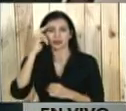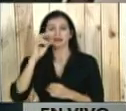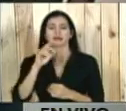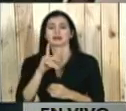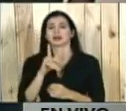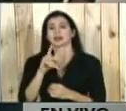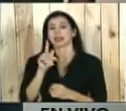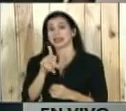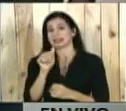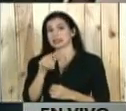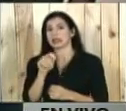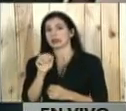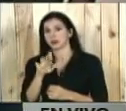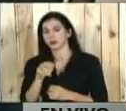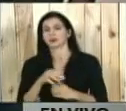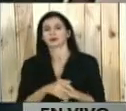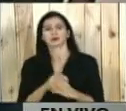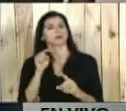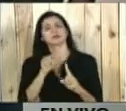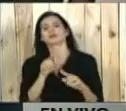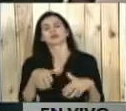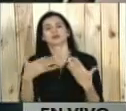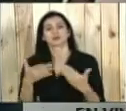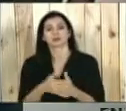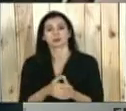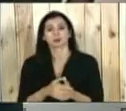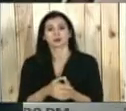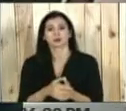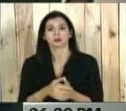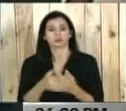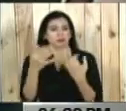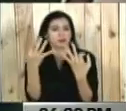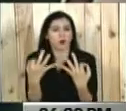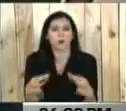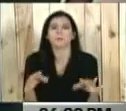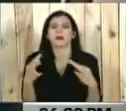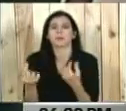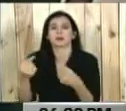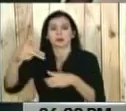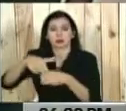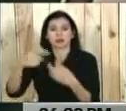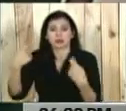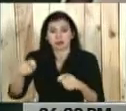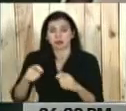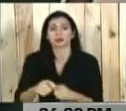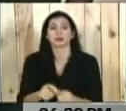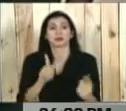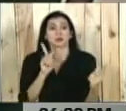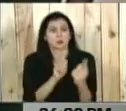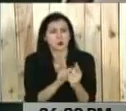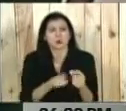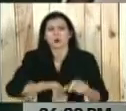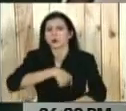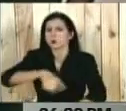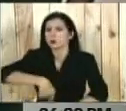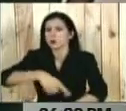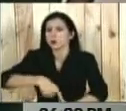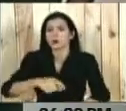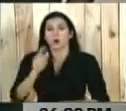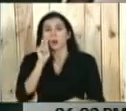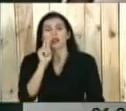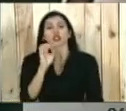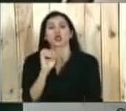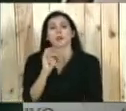En función de la estabilidad del mercado petrolero. También conversé intensa y extensamente con Thomas Shannon